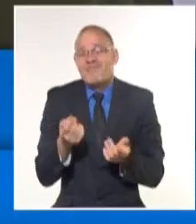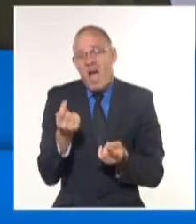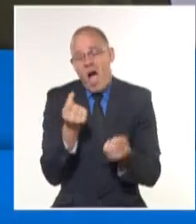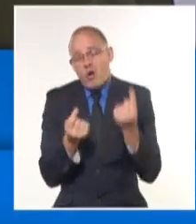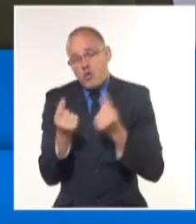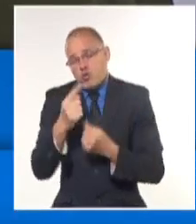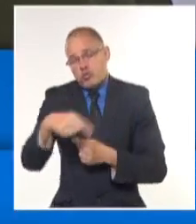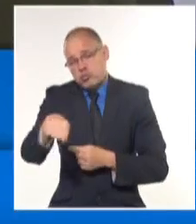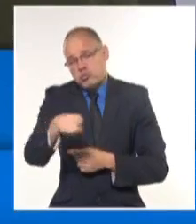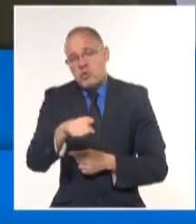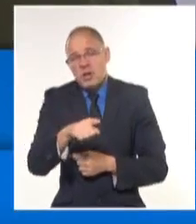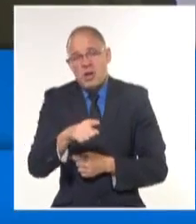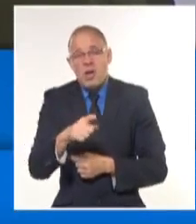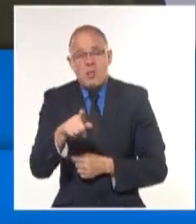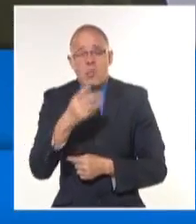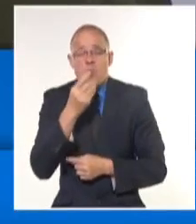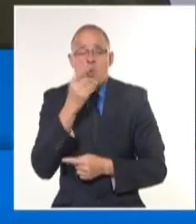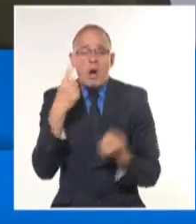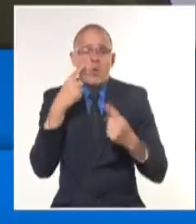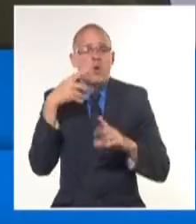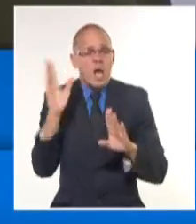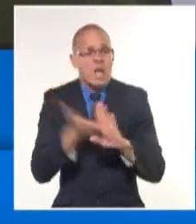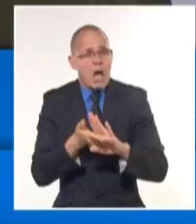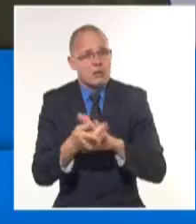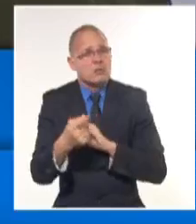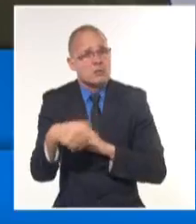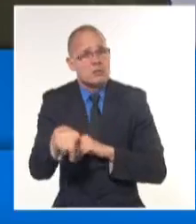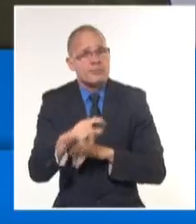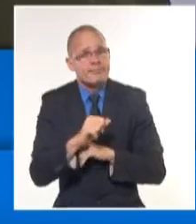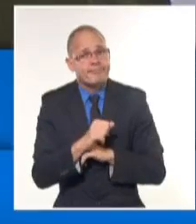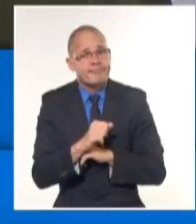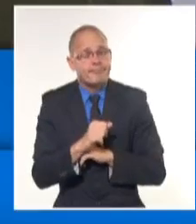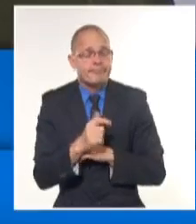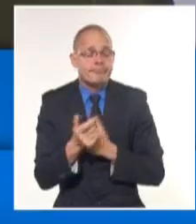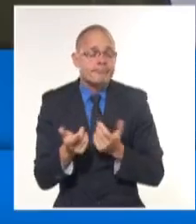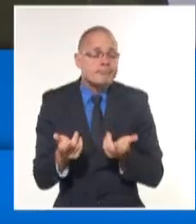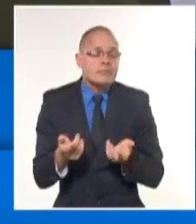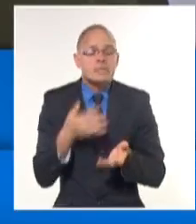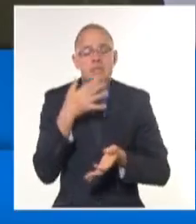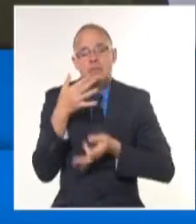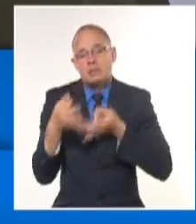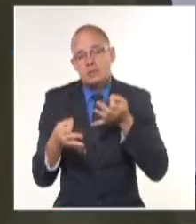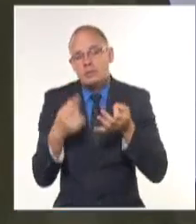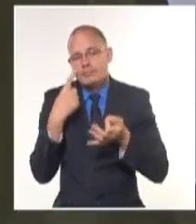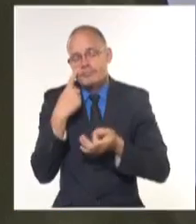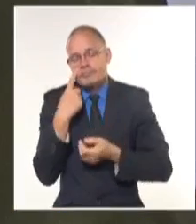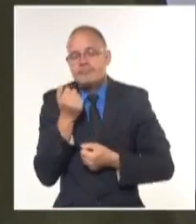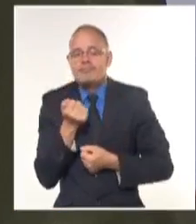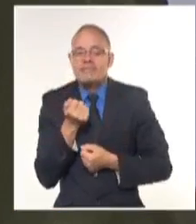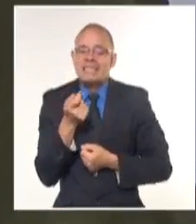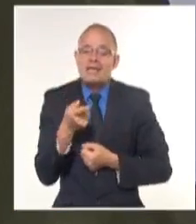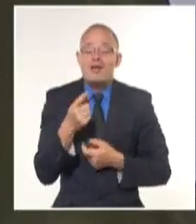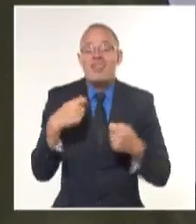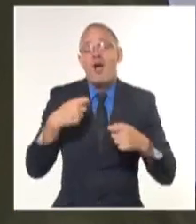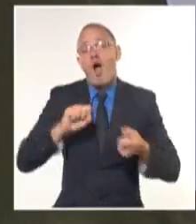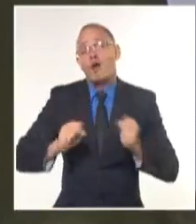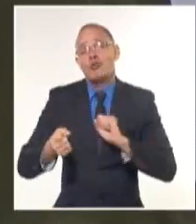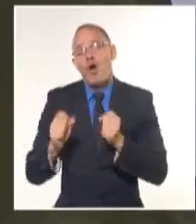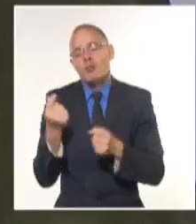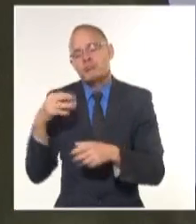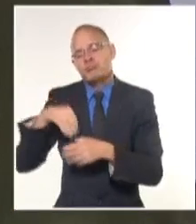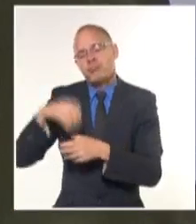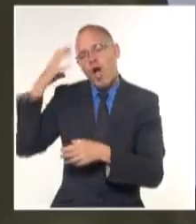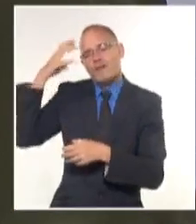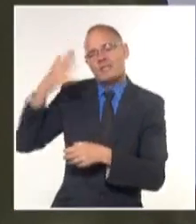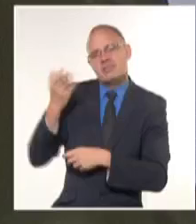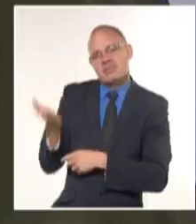una imputación penal. Esto hay que asociarlo, Humberto, indudablemente también con el control del presupuesto del Estado. En definitiva, como bien